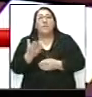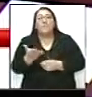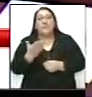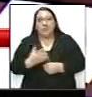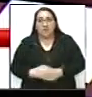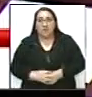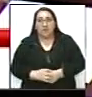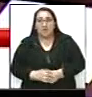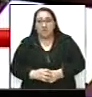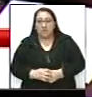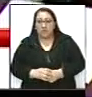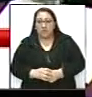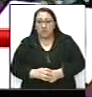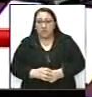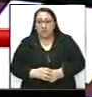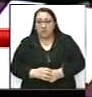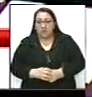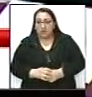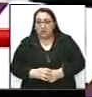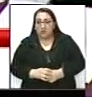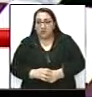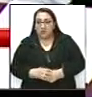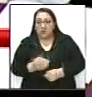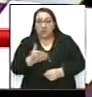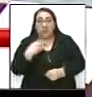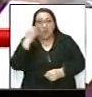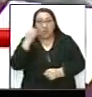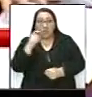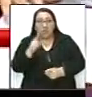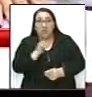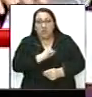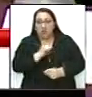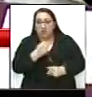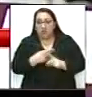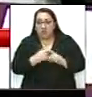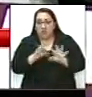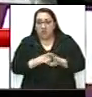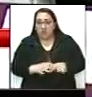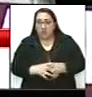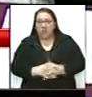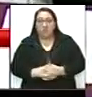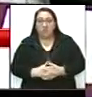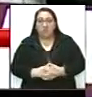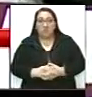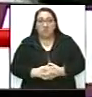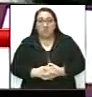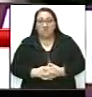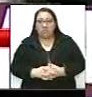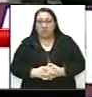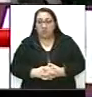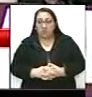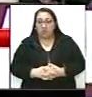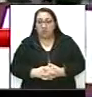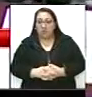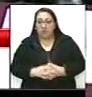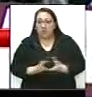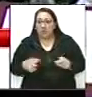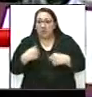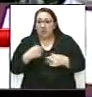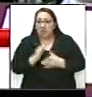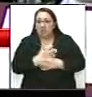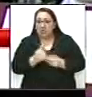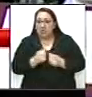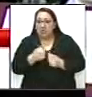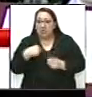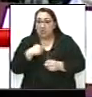exigir al menos remitir la opinión institucional por escrito, al margen de que también tengan que venir a compartir con nosotros